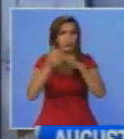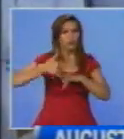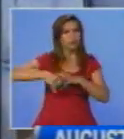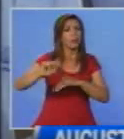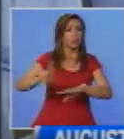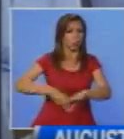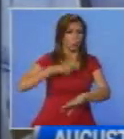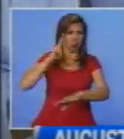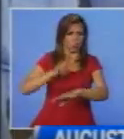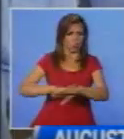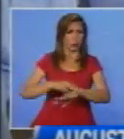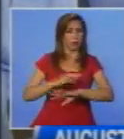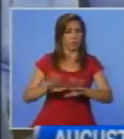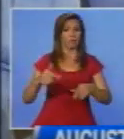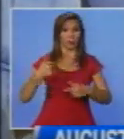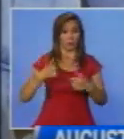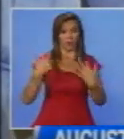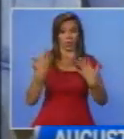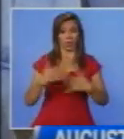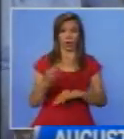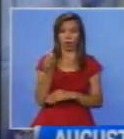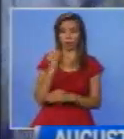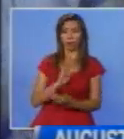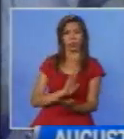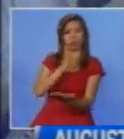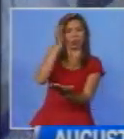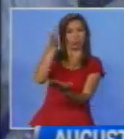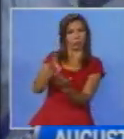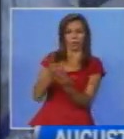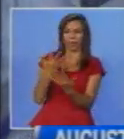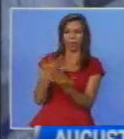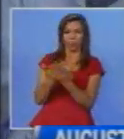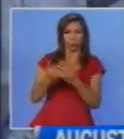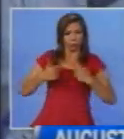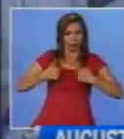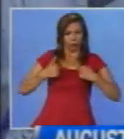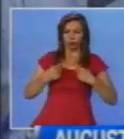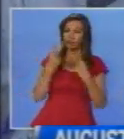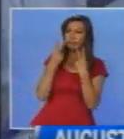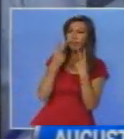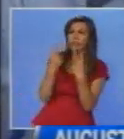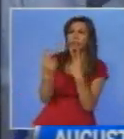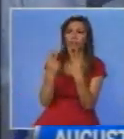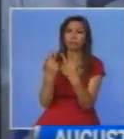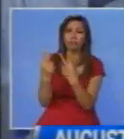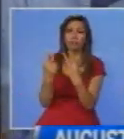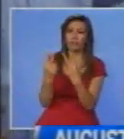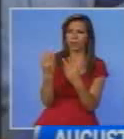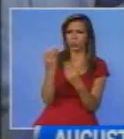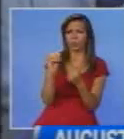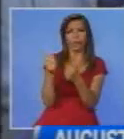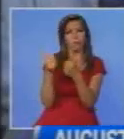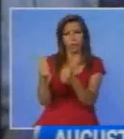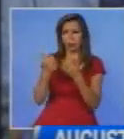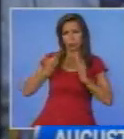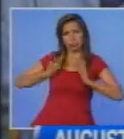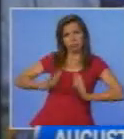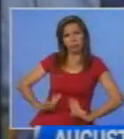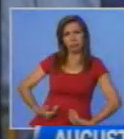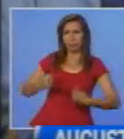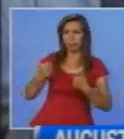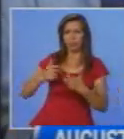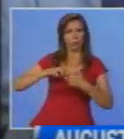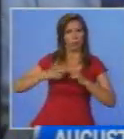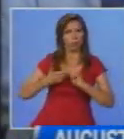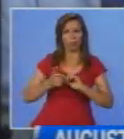estuve visitando a estos jóvenes, lo que yo pude ver es que los jóvenes estaban en muy buen estado. Ellos